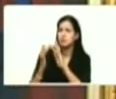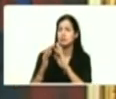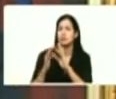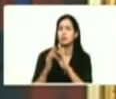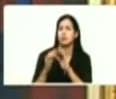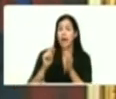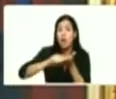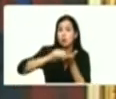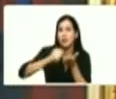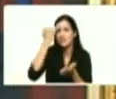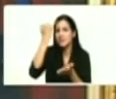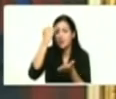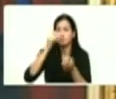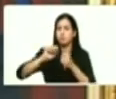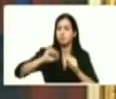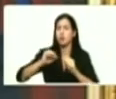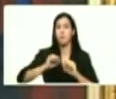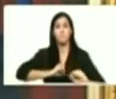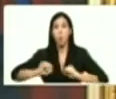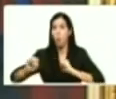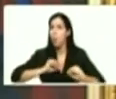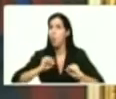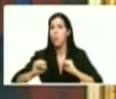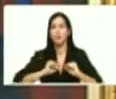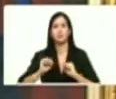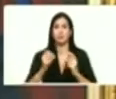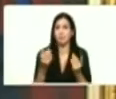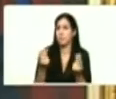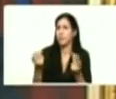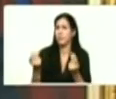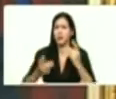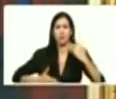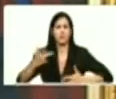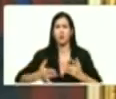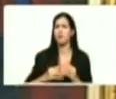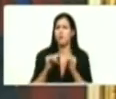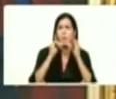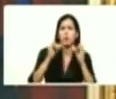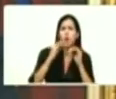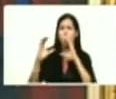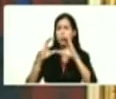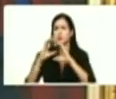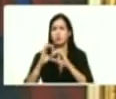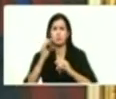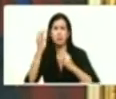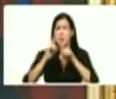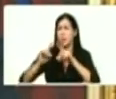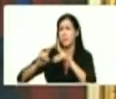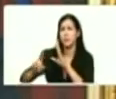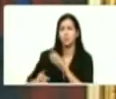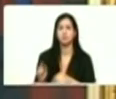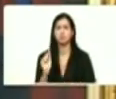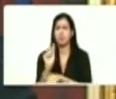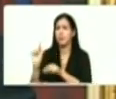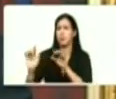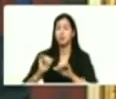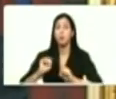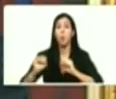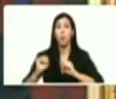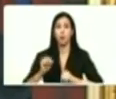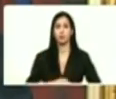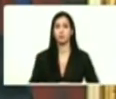los consejos comunales activarse activarse nuevas dinámicas informativas comunicacionales ¿verdad?